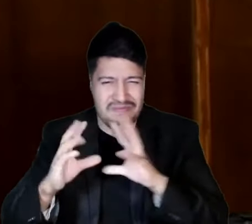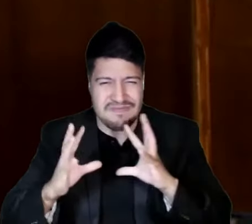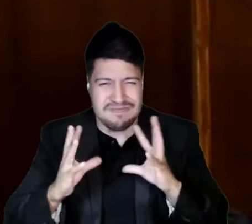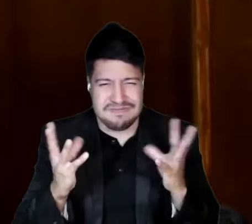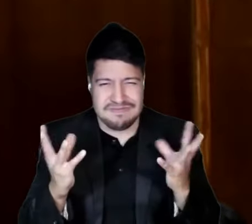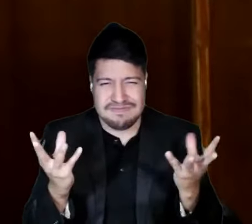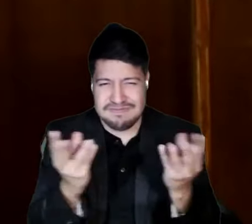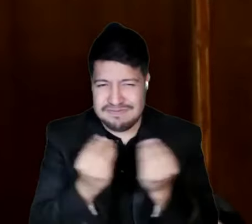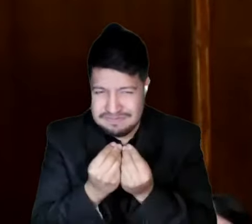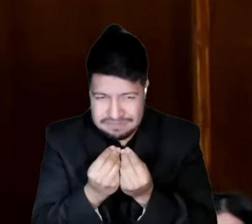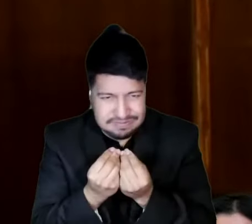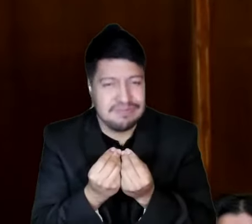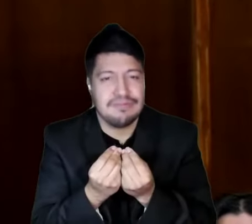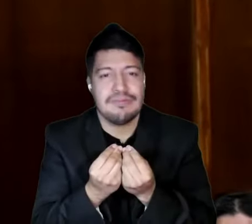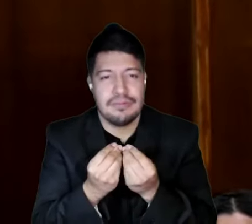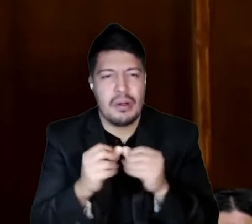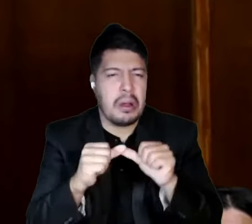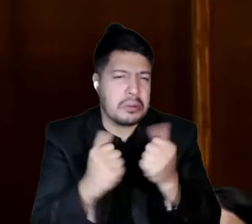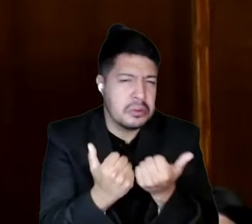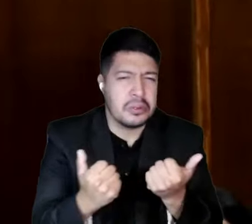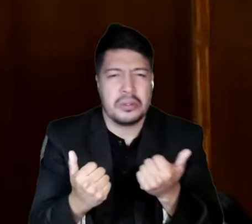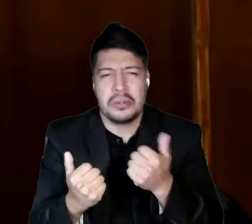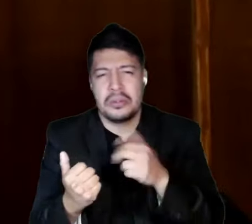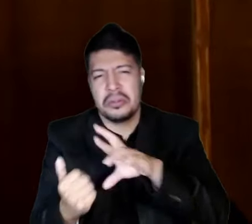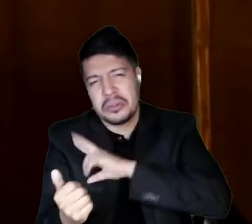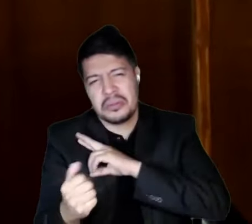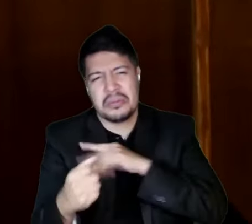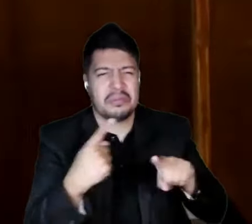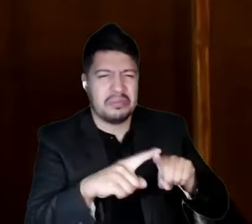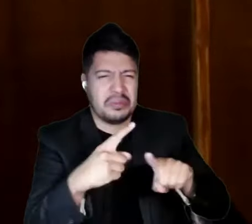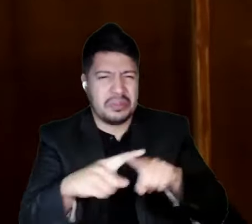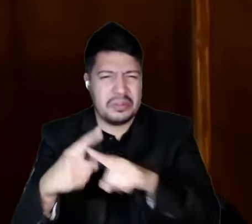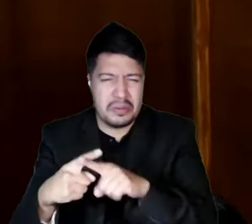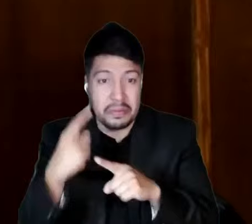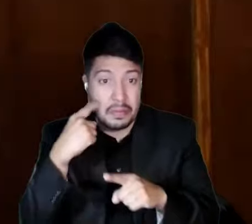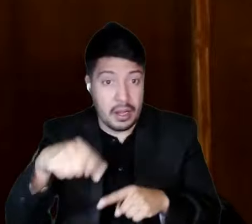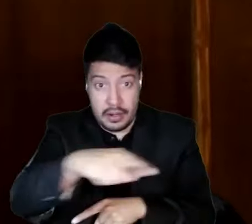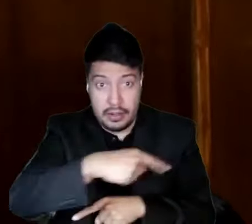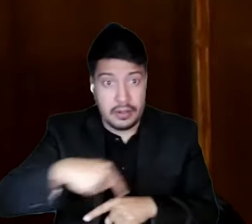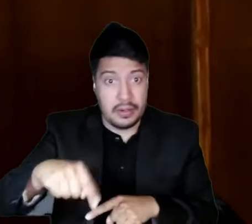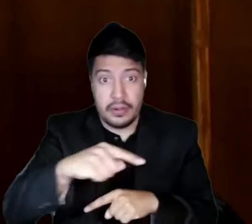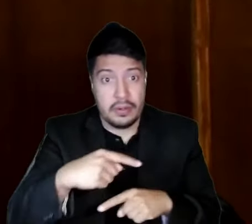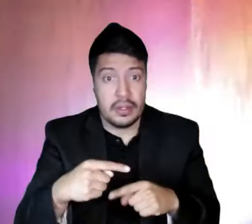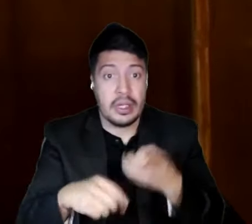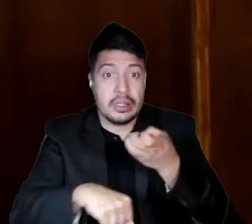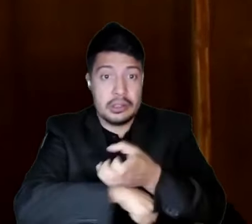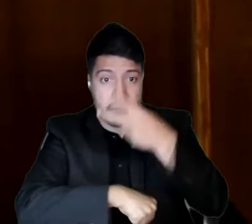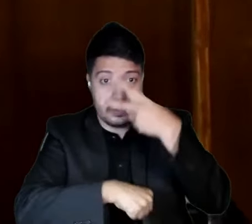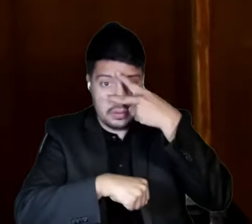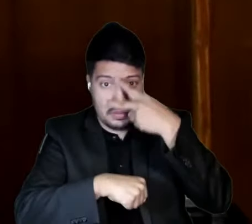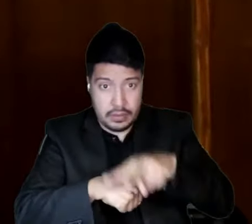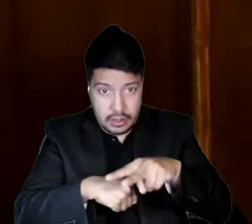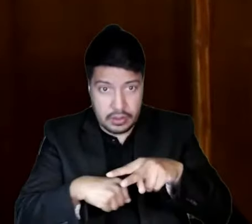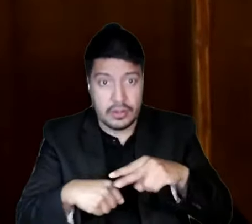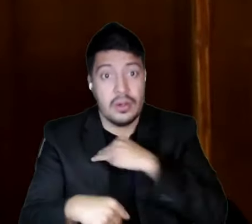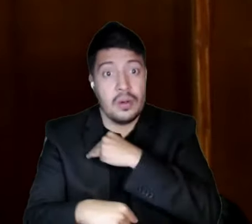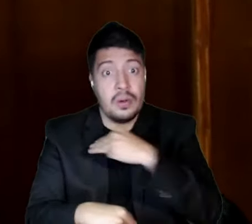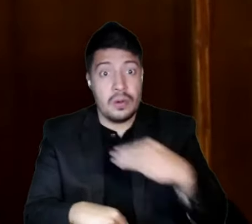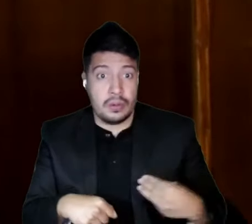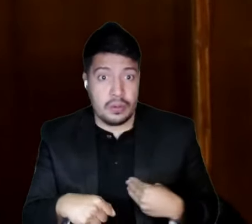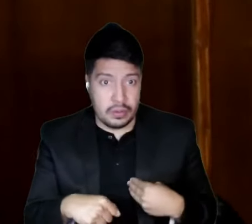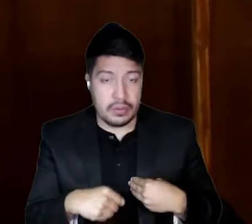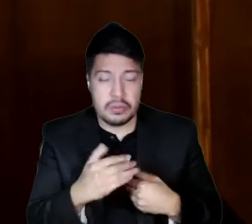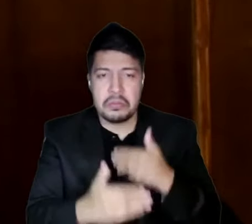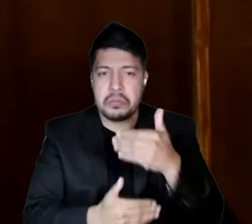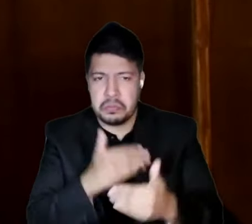proceso de planeación democrática para el desarrollo de los habitantes del estado de México y municipios comprende la formulación de planes